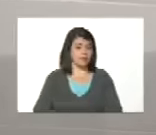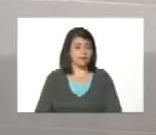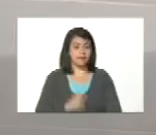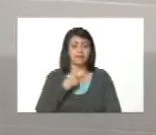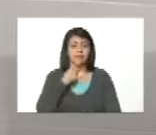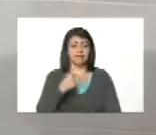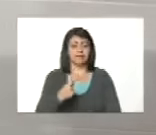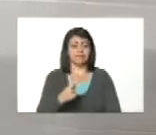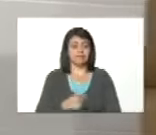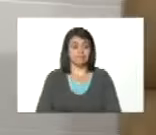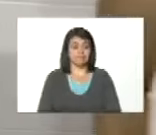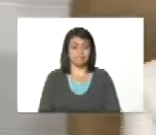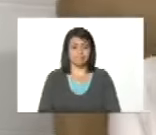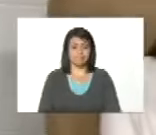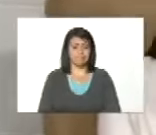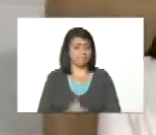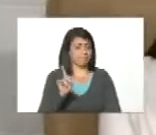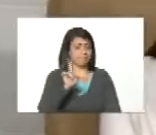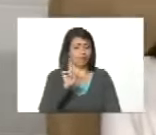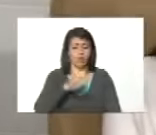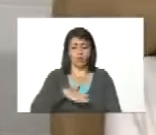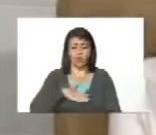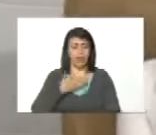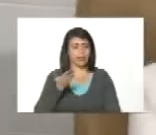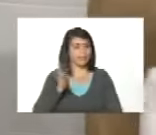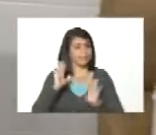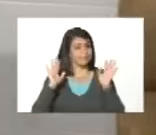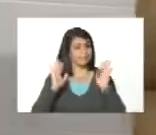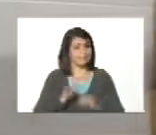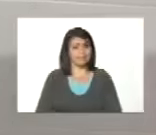y le dijeron, no va a poder ser,